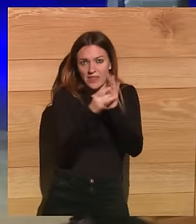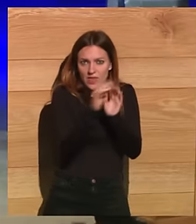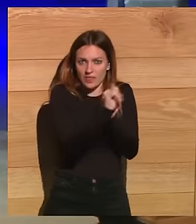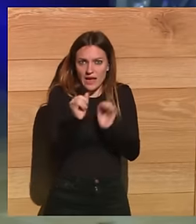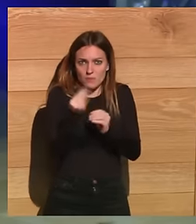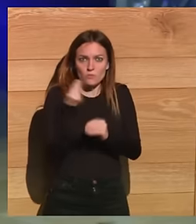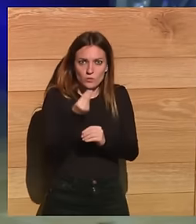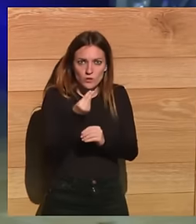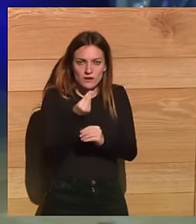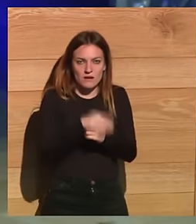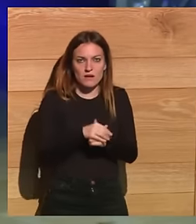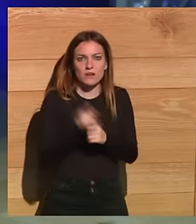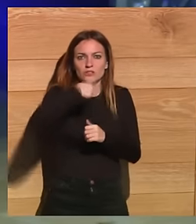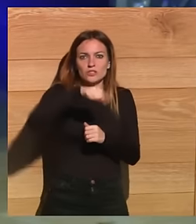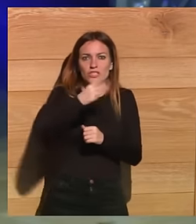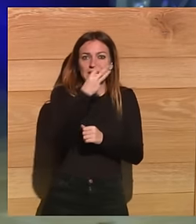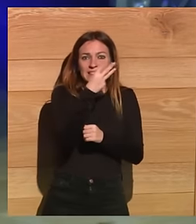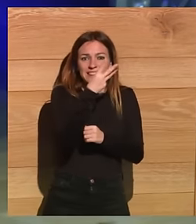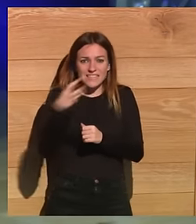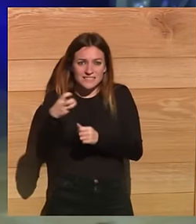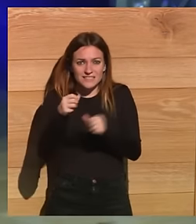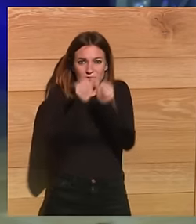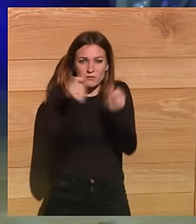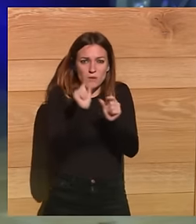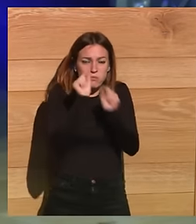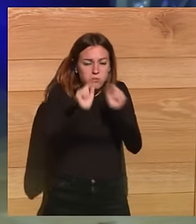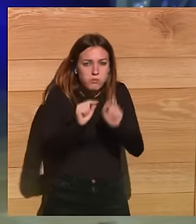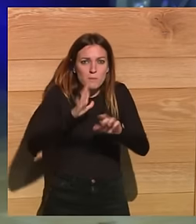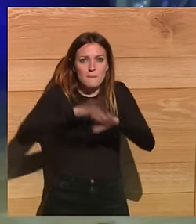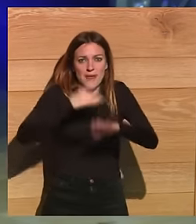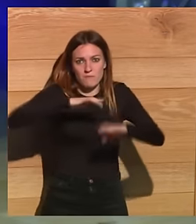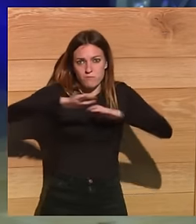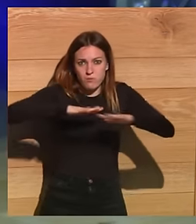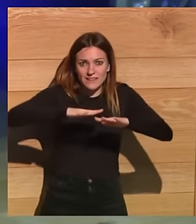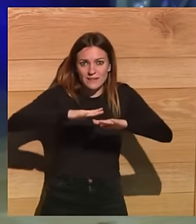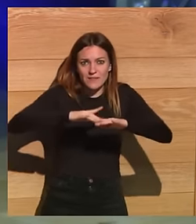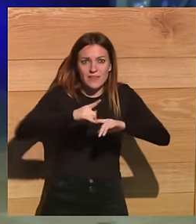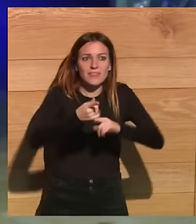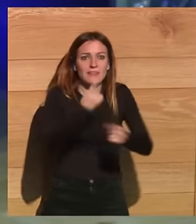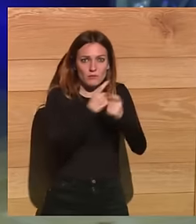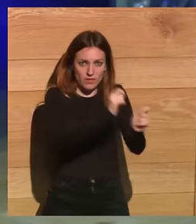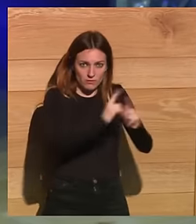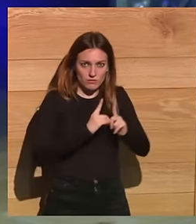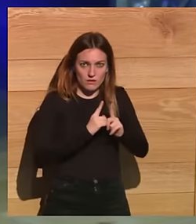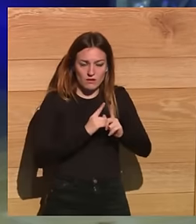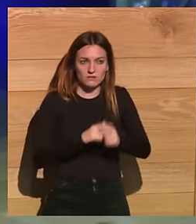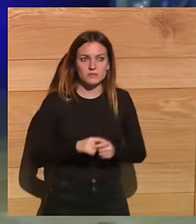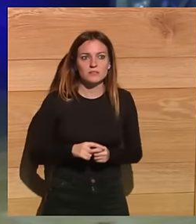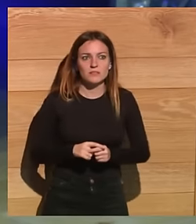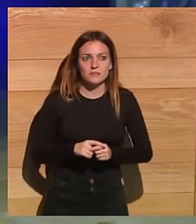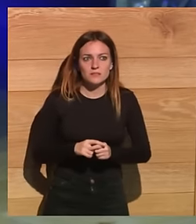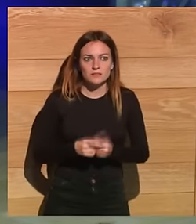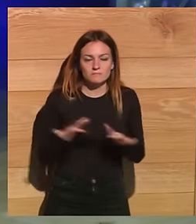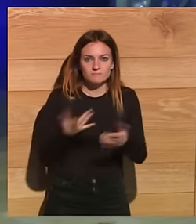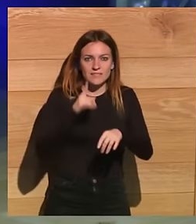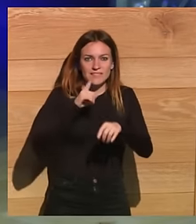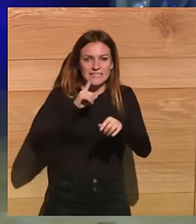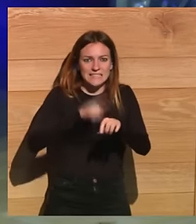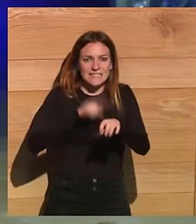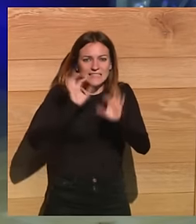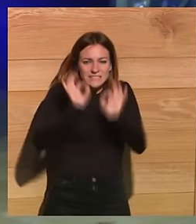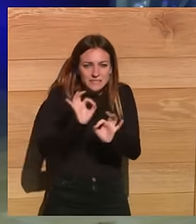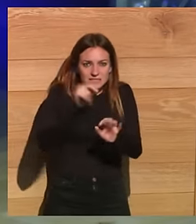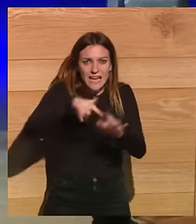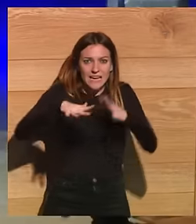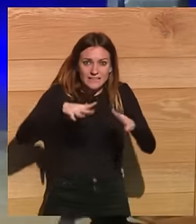300 sensores, podemos capturar de una manera muy precisa de dónde viene la actividad, y de una manera más precisa el tiempo, el momento en el que